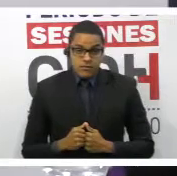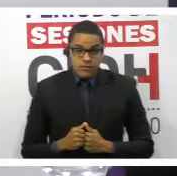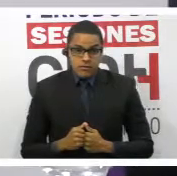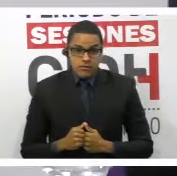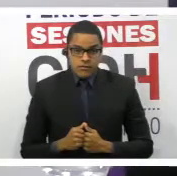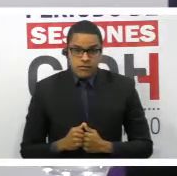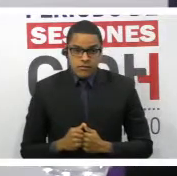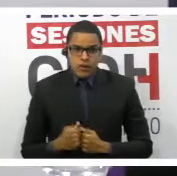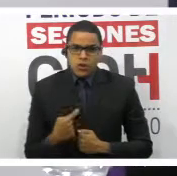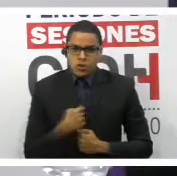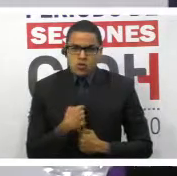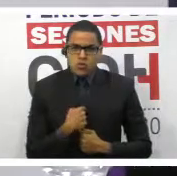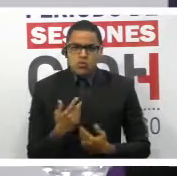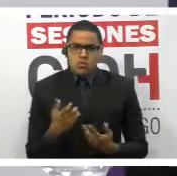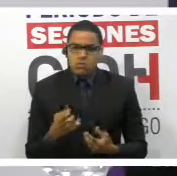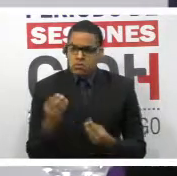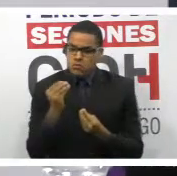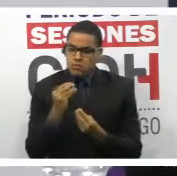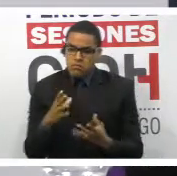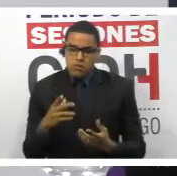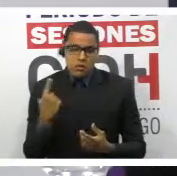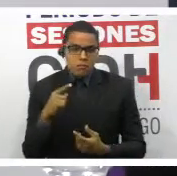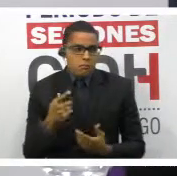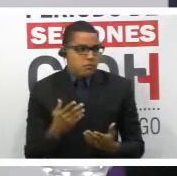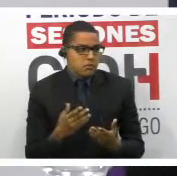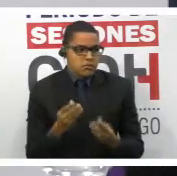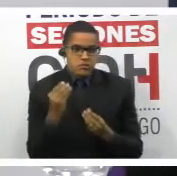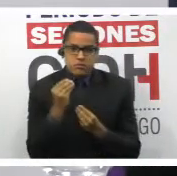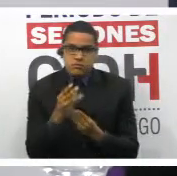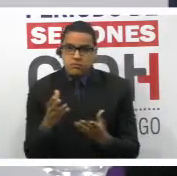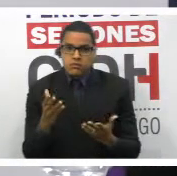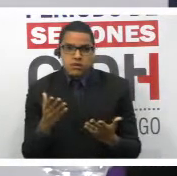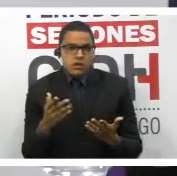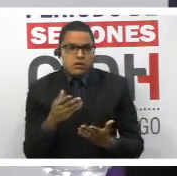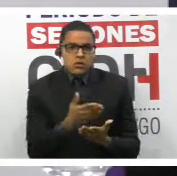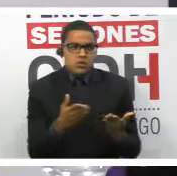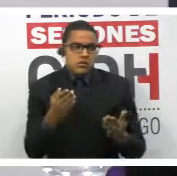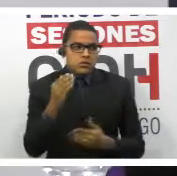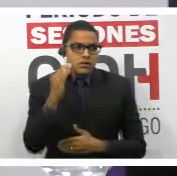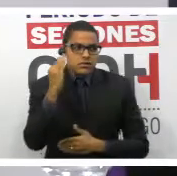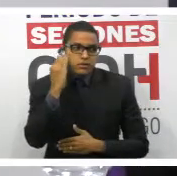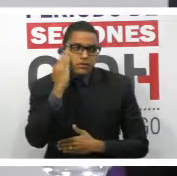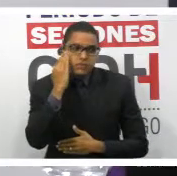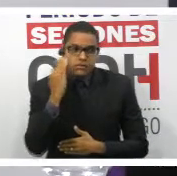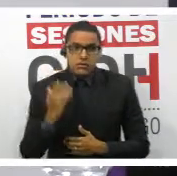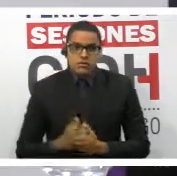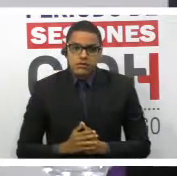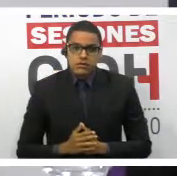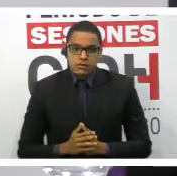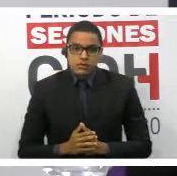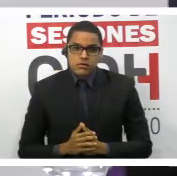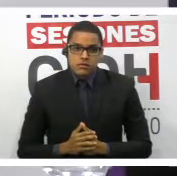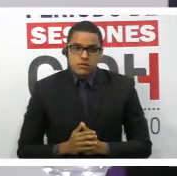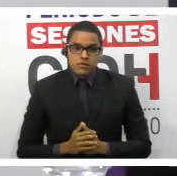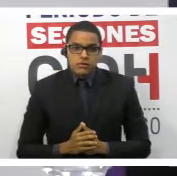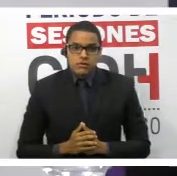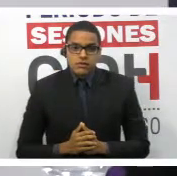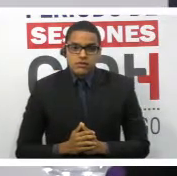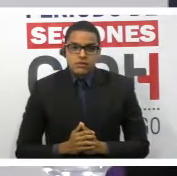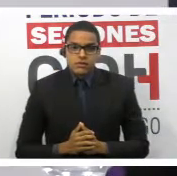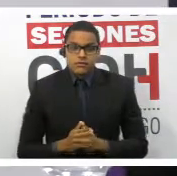simplemente para compartir con ustedes que es un tema dentro de nuestro estudio de la de la